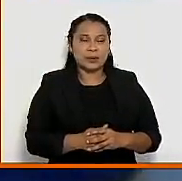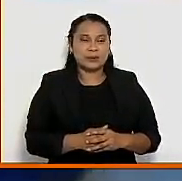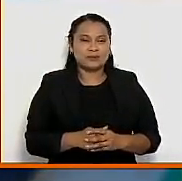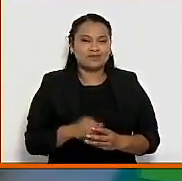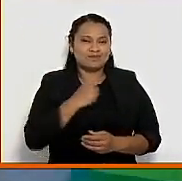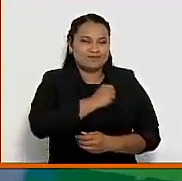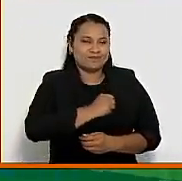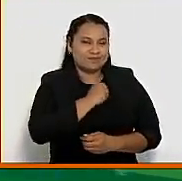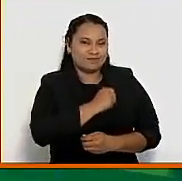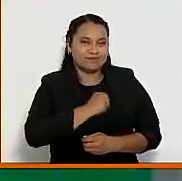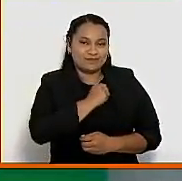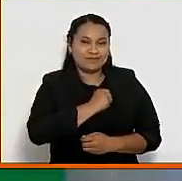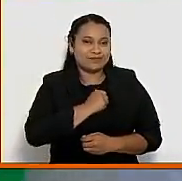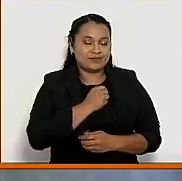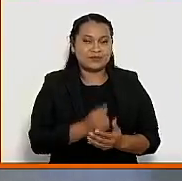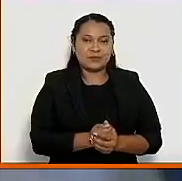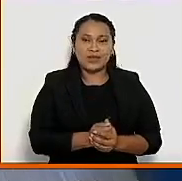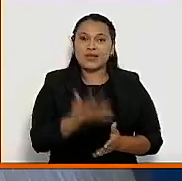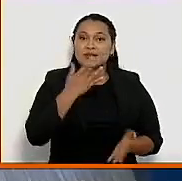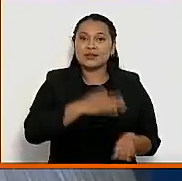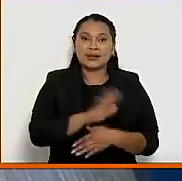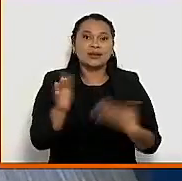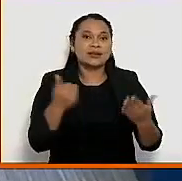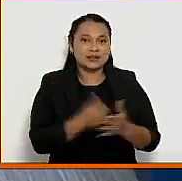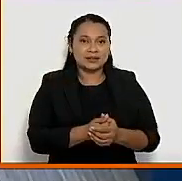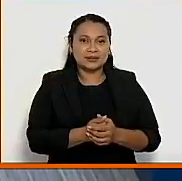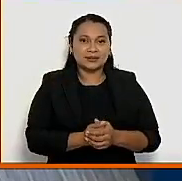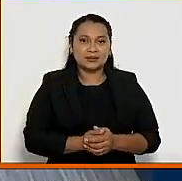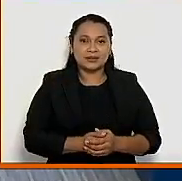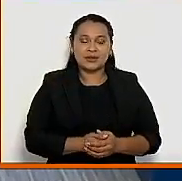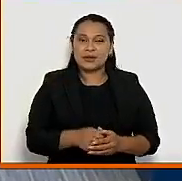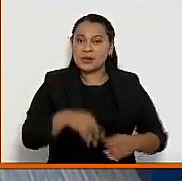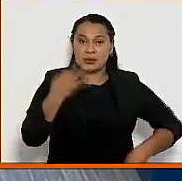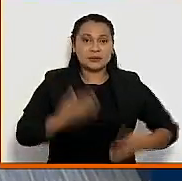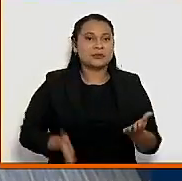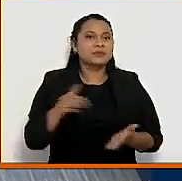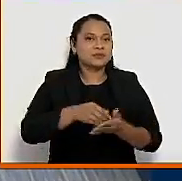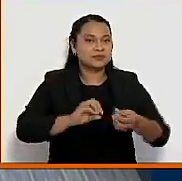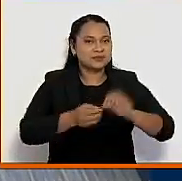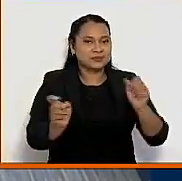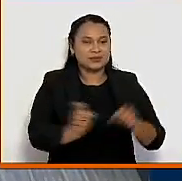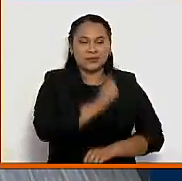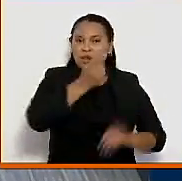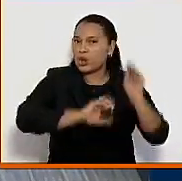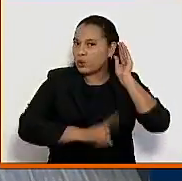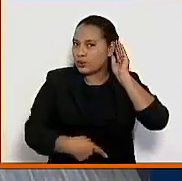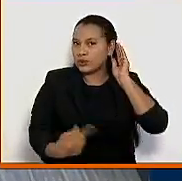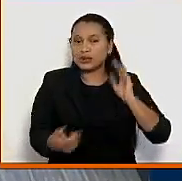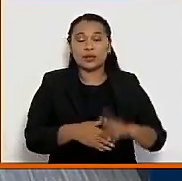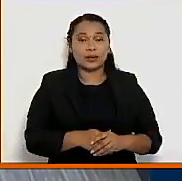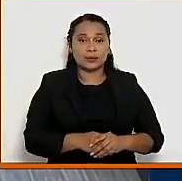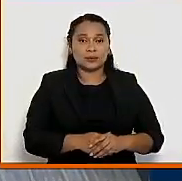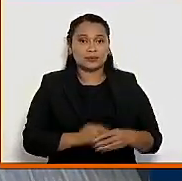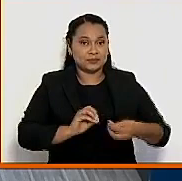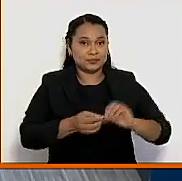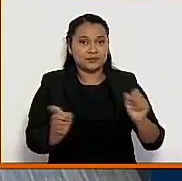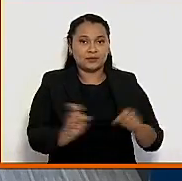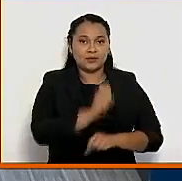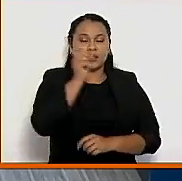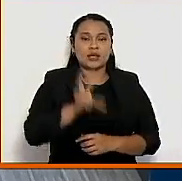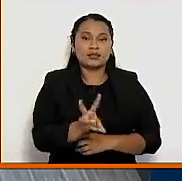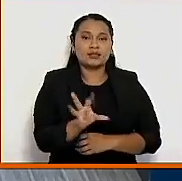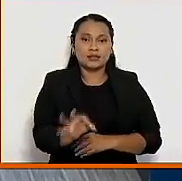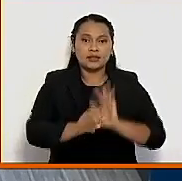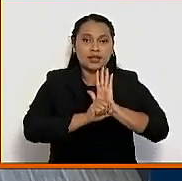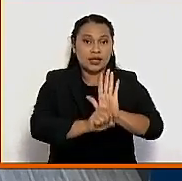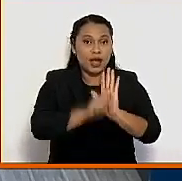esfera afortunada para Multi X. Te deseo muchísima suerte y te repito con muchísimo gusto el número ganador para Diaria. El número favorecido fue el 69